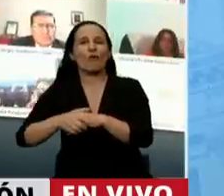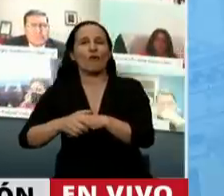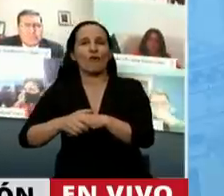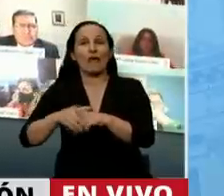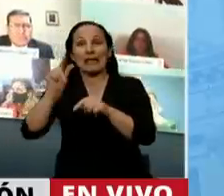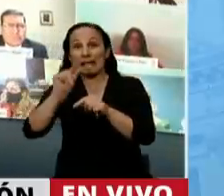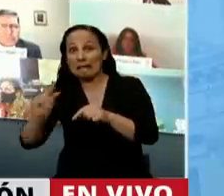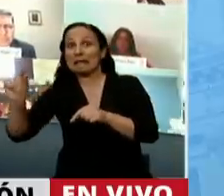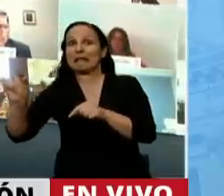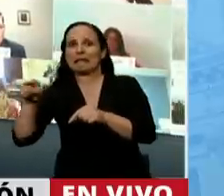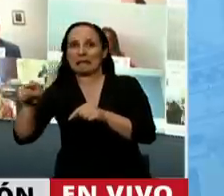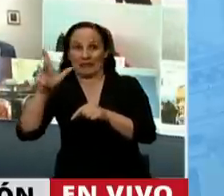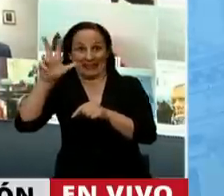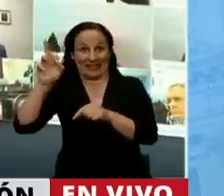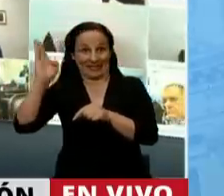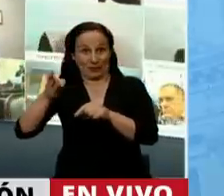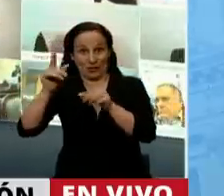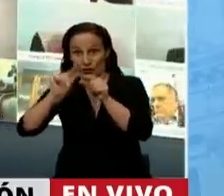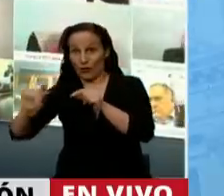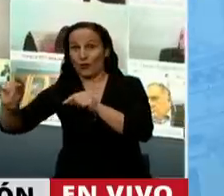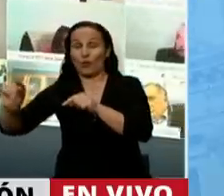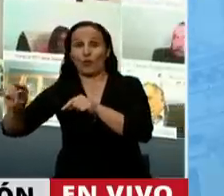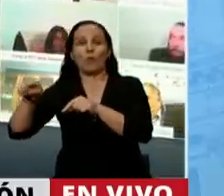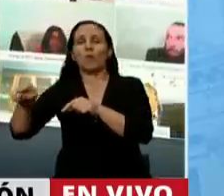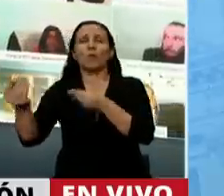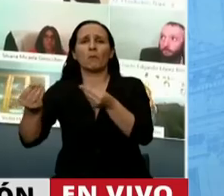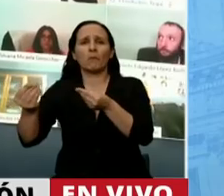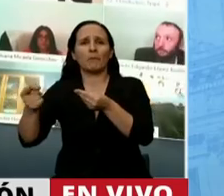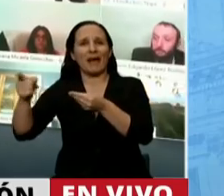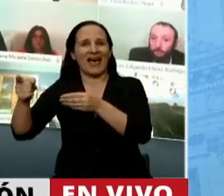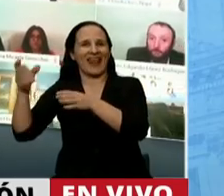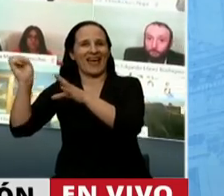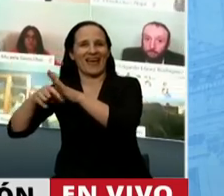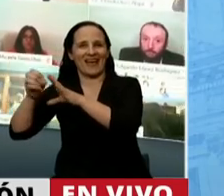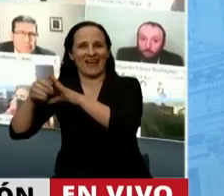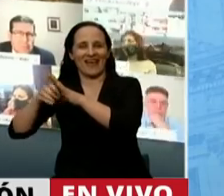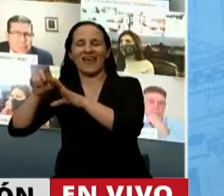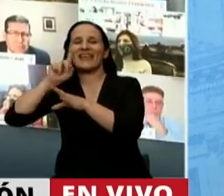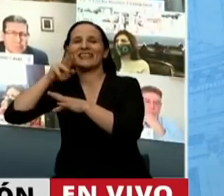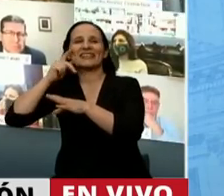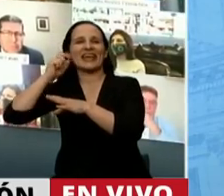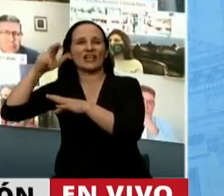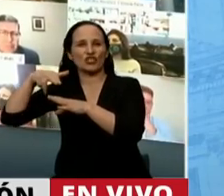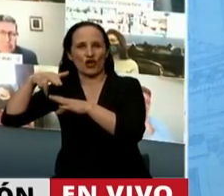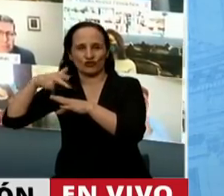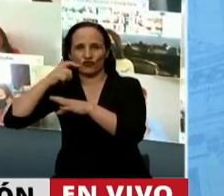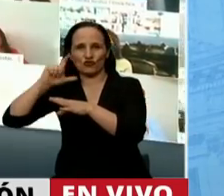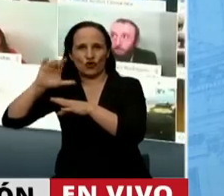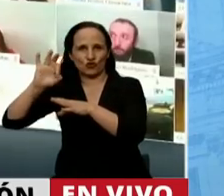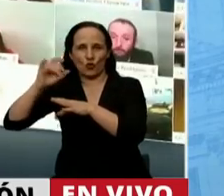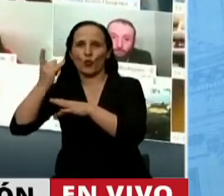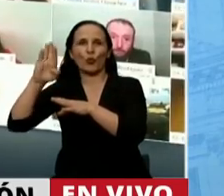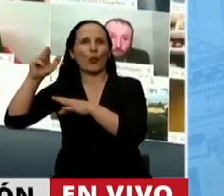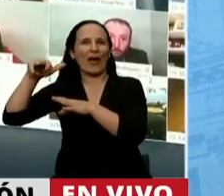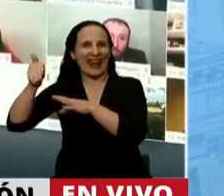y una parte de ese 30% es para el Fondo de Integración Sociourbana. Se consultó